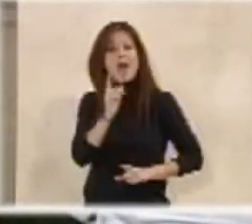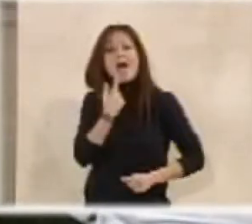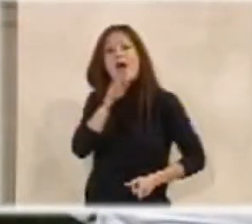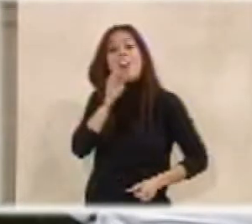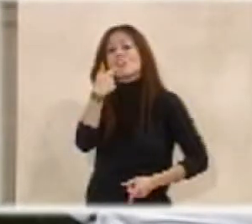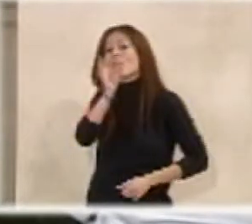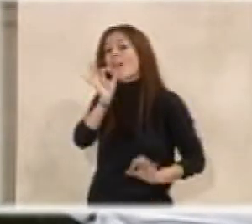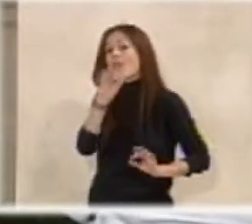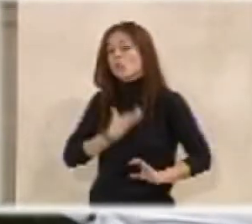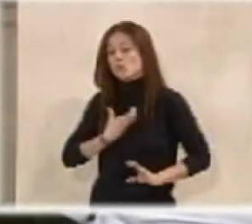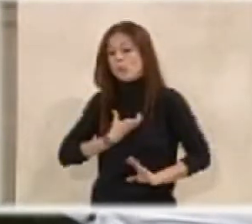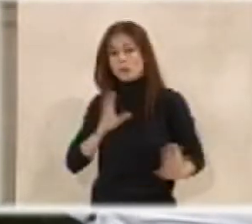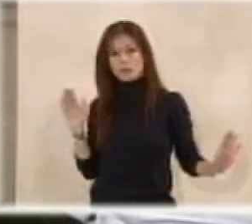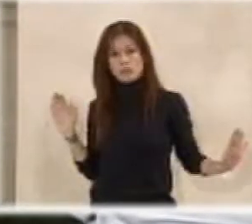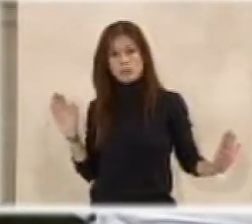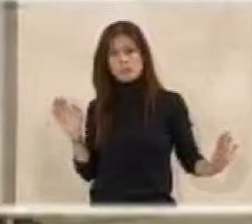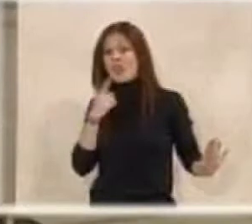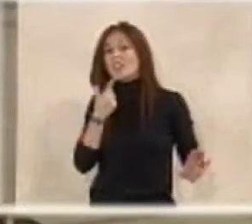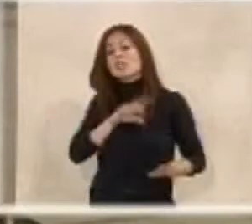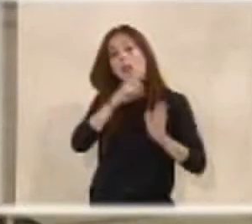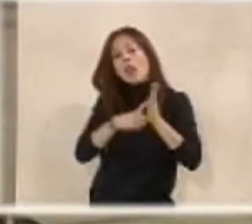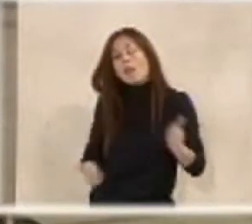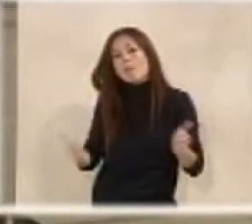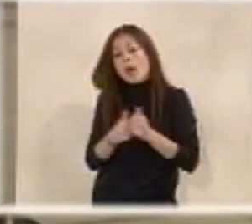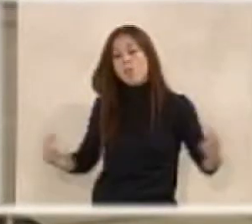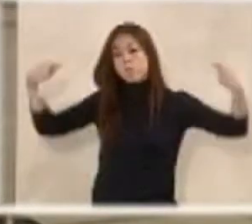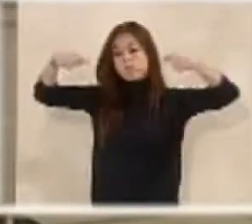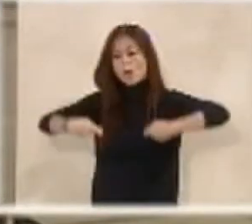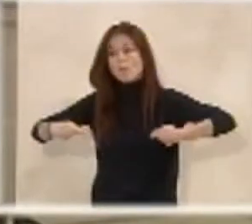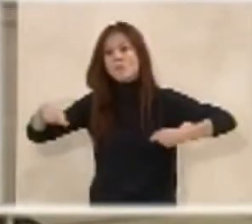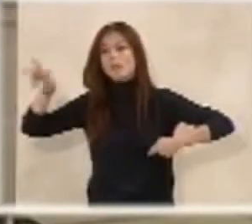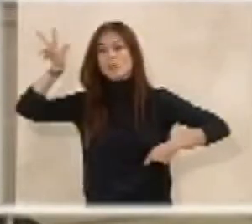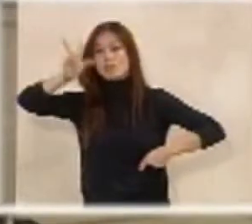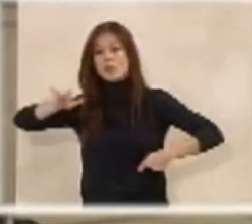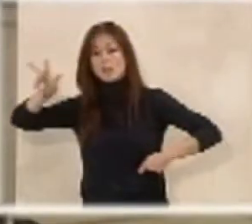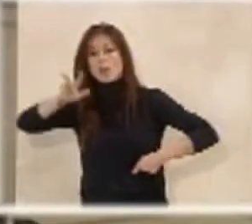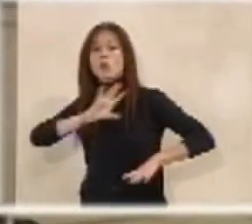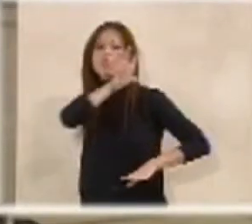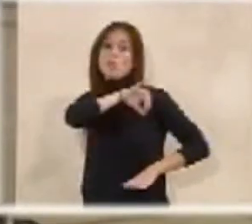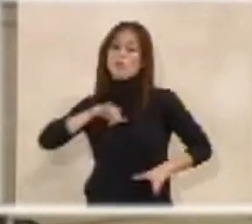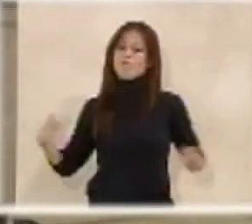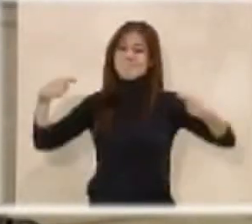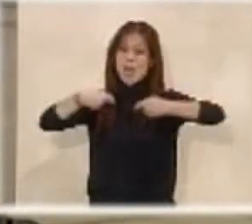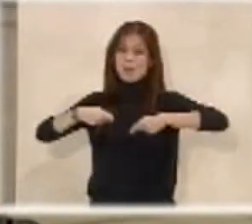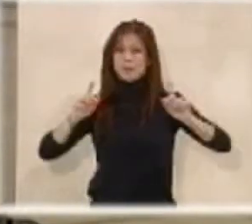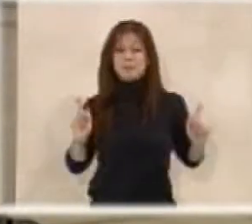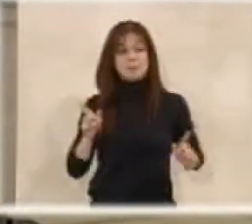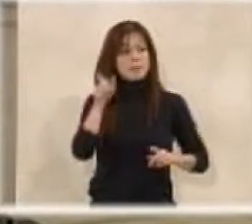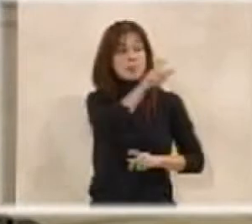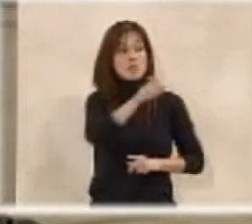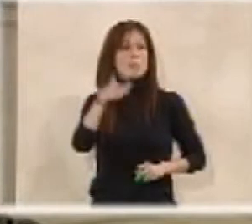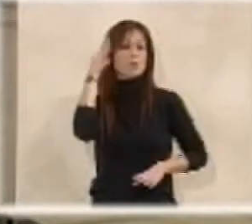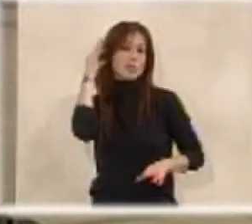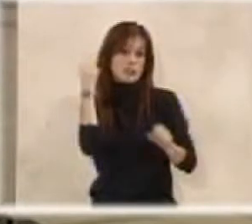del ayuntamiento, de los ayuntamientos allí. Ha dicho que la ley de dependencia se paga entre el Estado y las comunidades autónomas. Y estas trabajadoras,